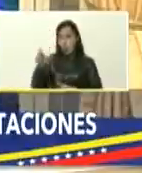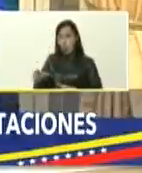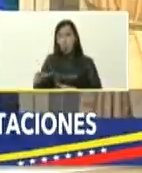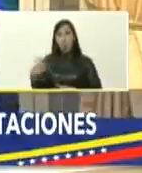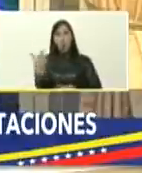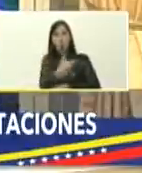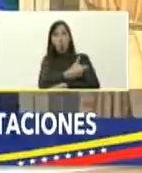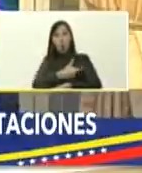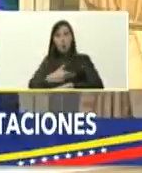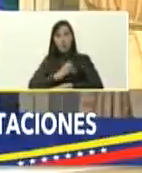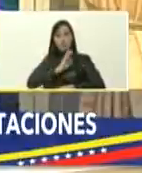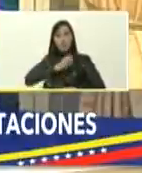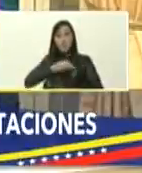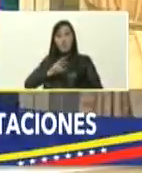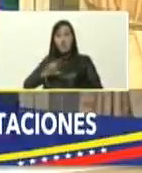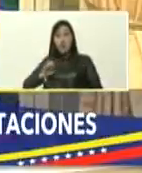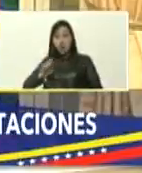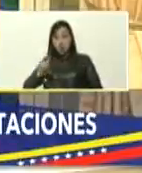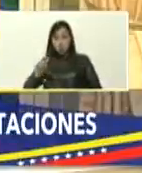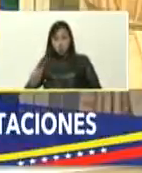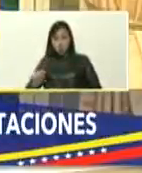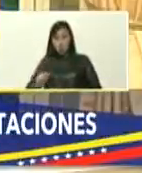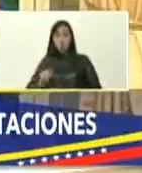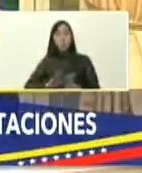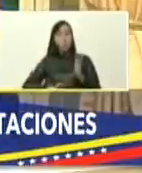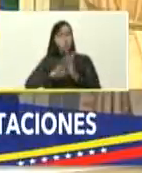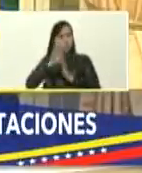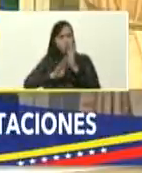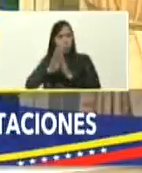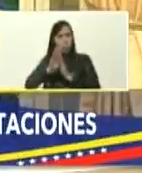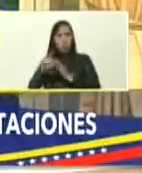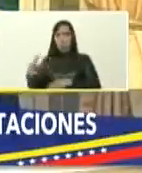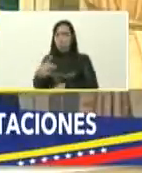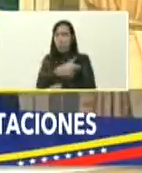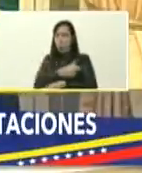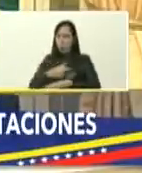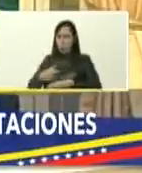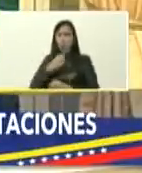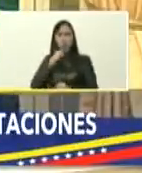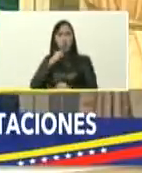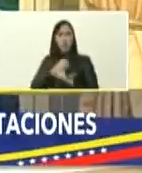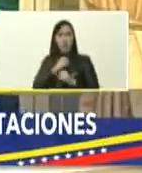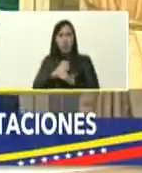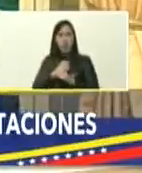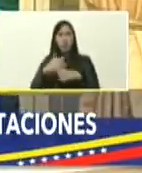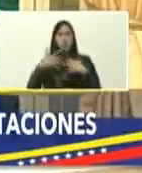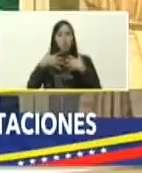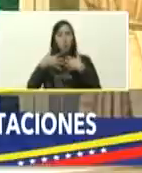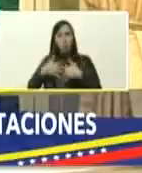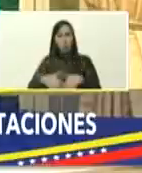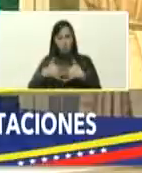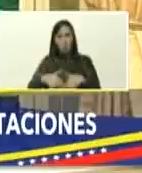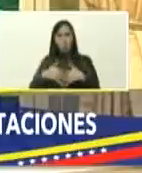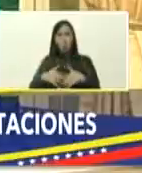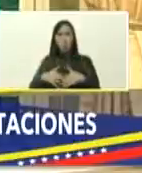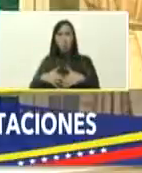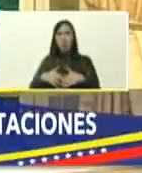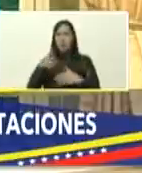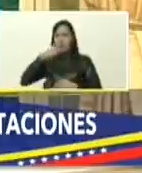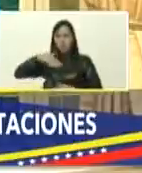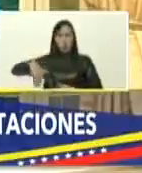Prieto, gobernador productivo, gobernador empresario, gobernador